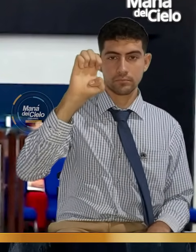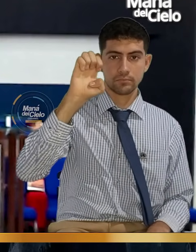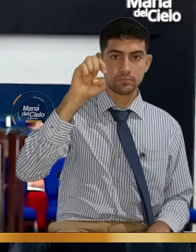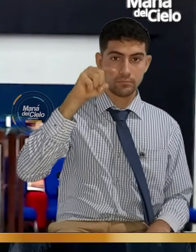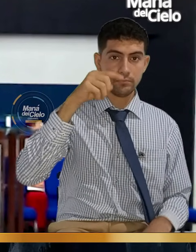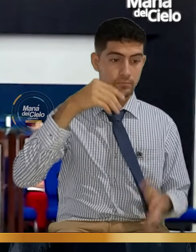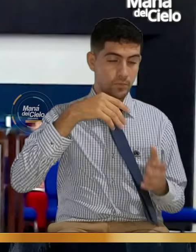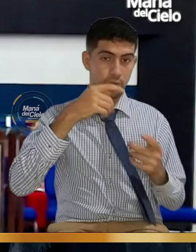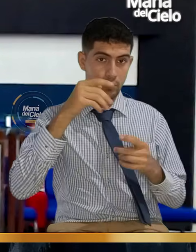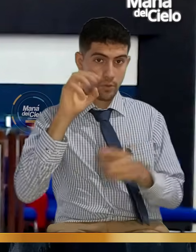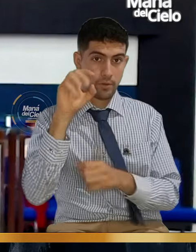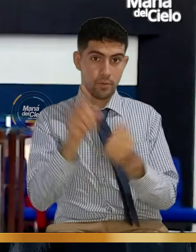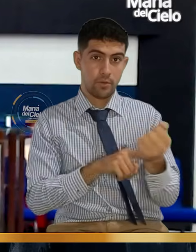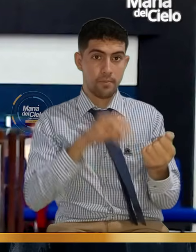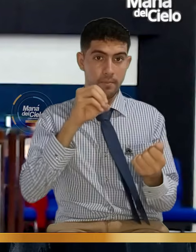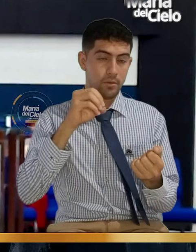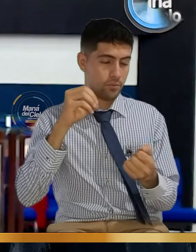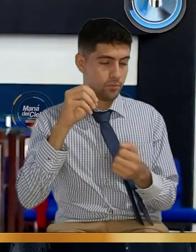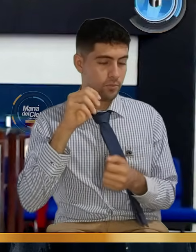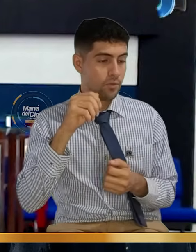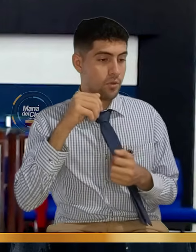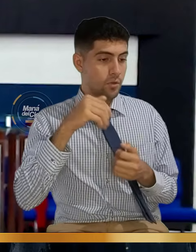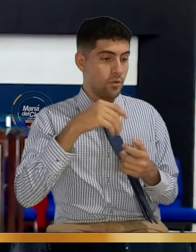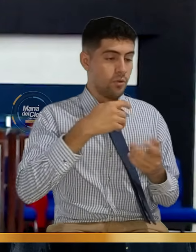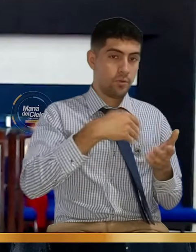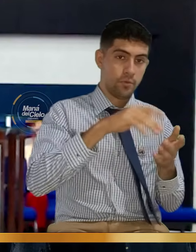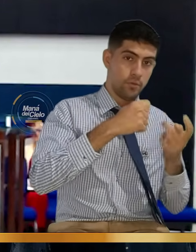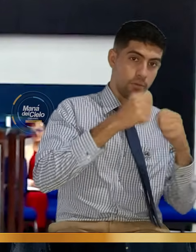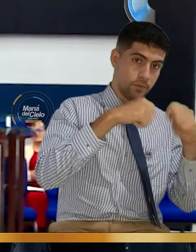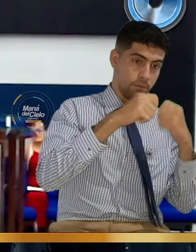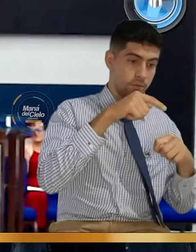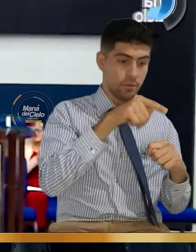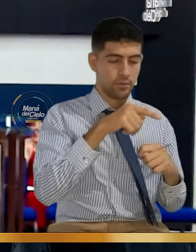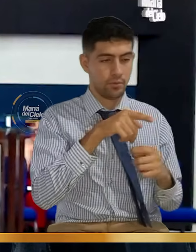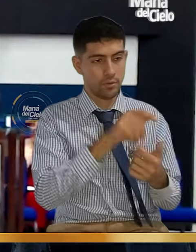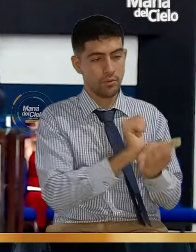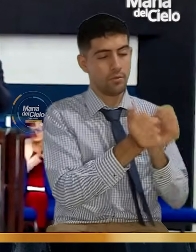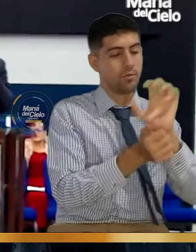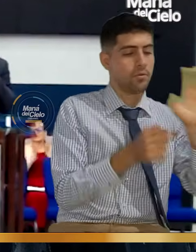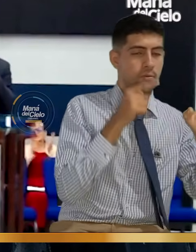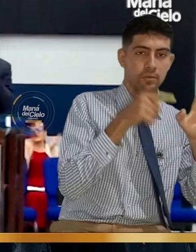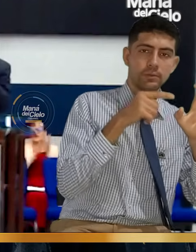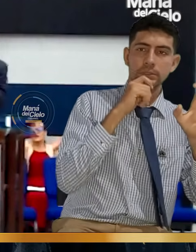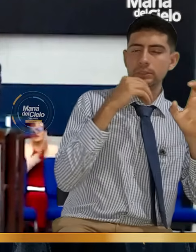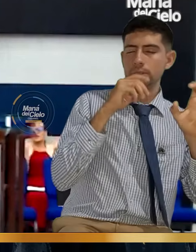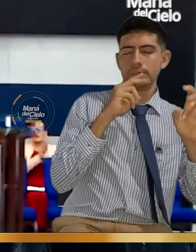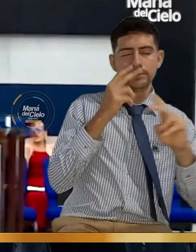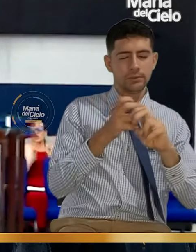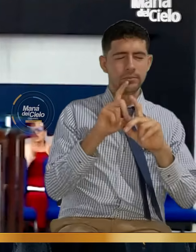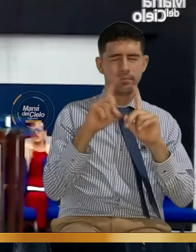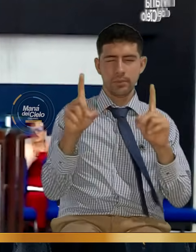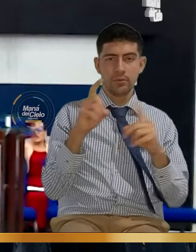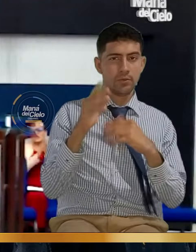estés en una cisterna, el Señor está contigo. Alguien que diga amén, alguien que diga aleluya. No importa que estés en la